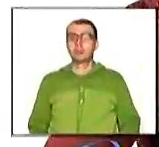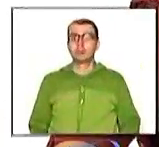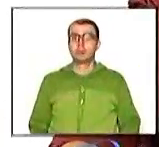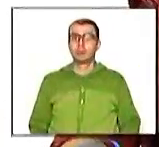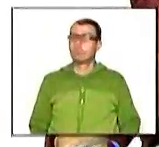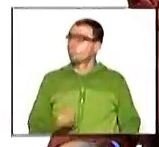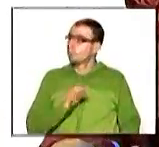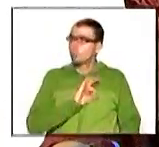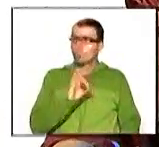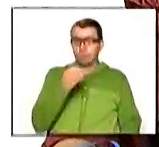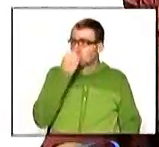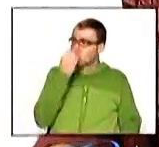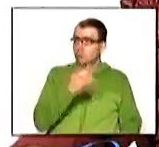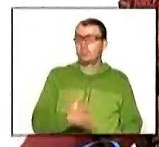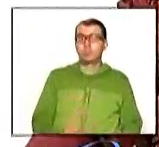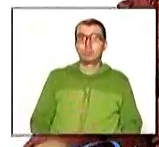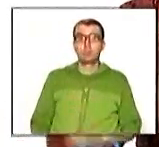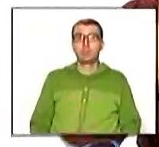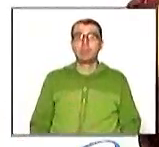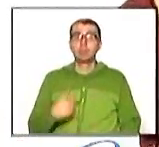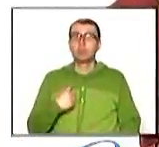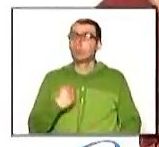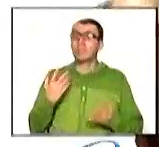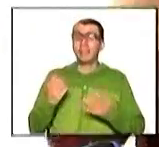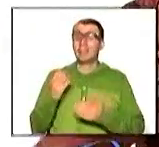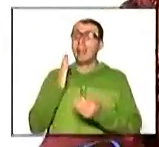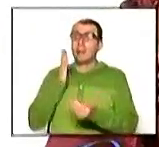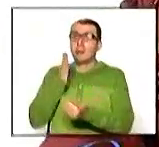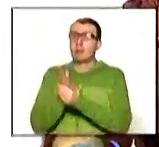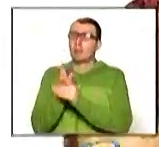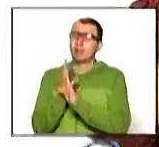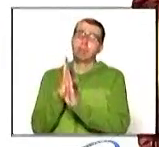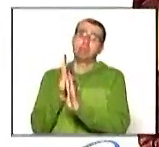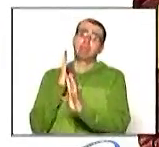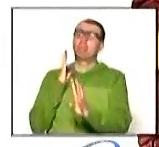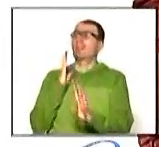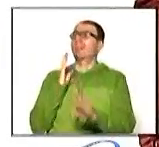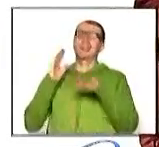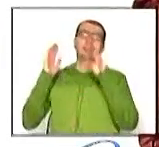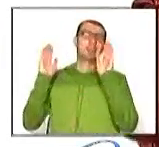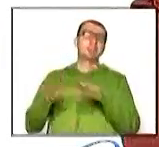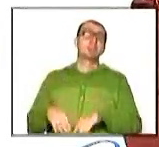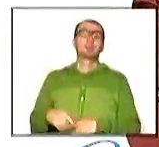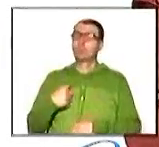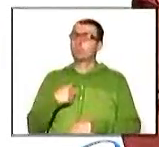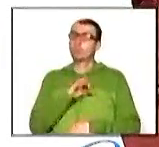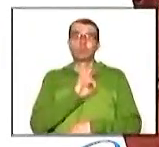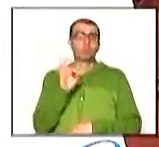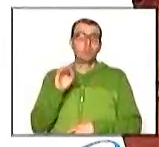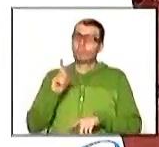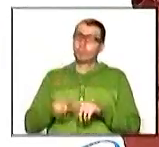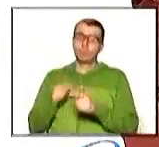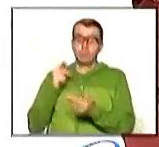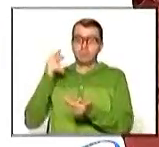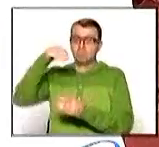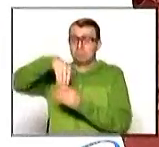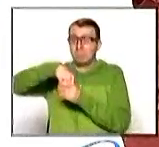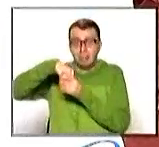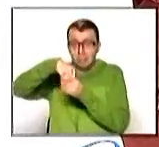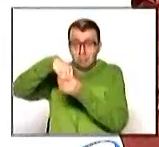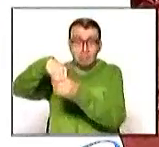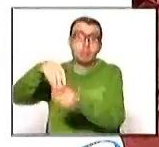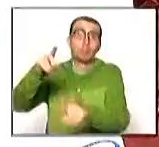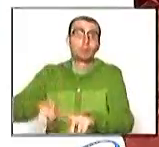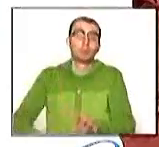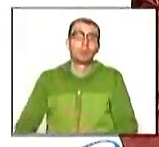funcionó. Una vez traté de montar, hice una cola muy larga y eso no. Bueno, nunca lo puedes estrenar tampoco. Qué triste. Vamos a hacer este